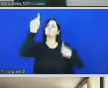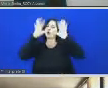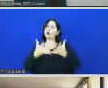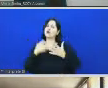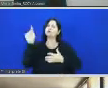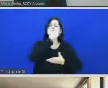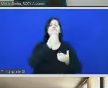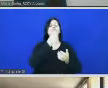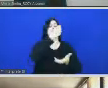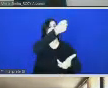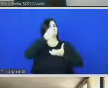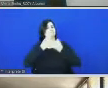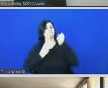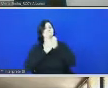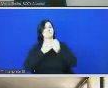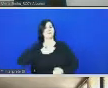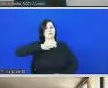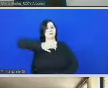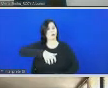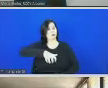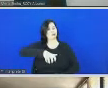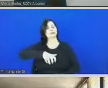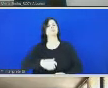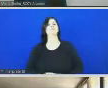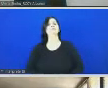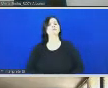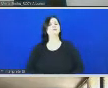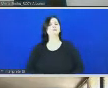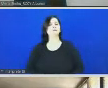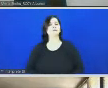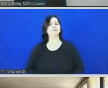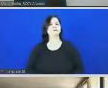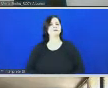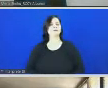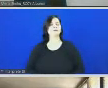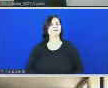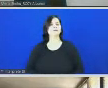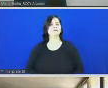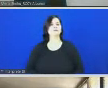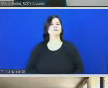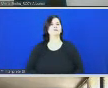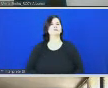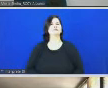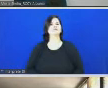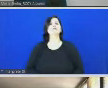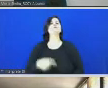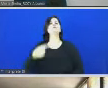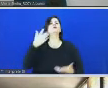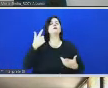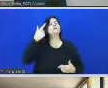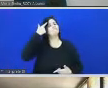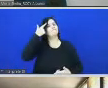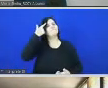Y hemos tomado, además de eso, una decisión estratégica. Y la decisión estratégica que